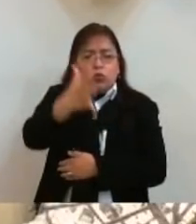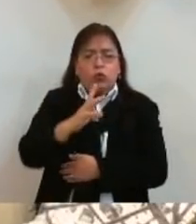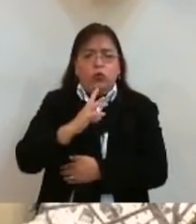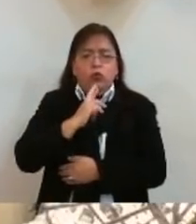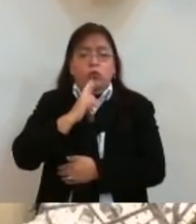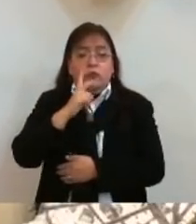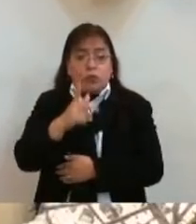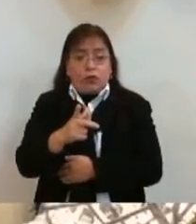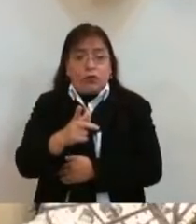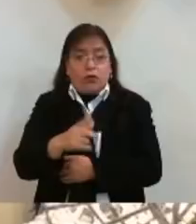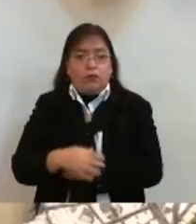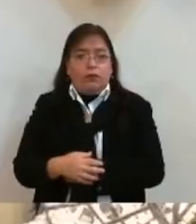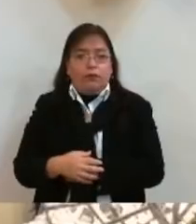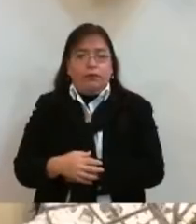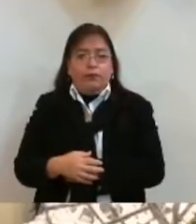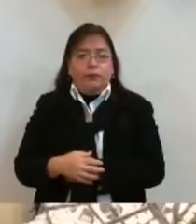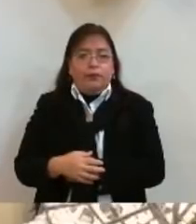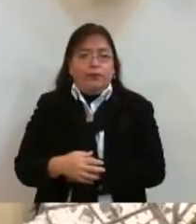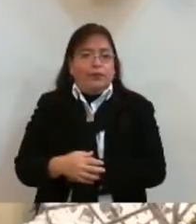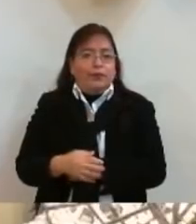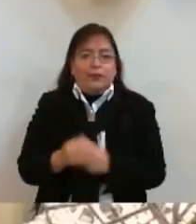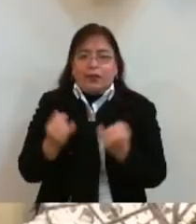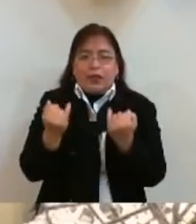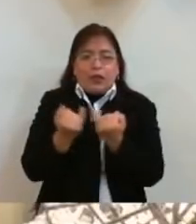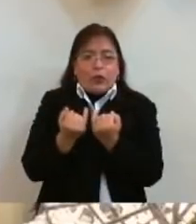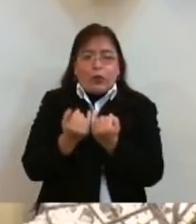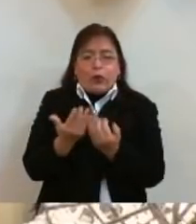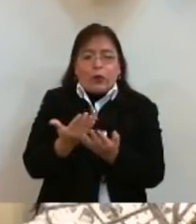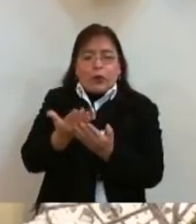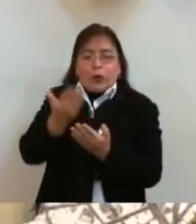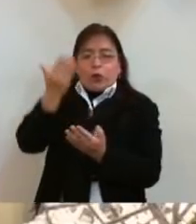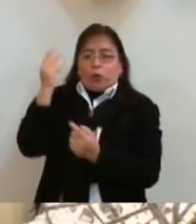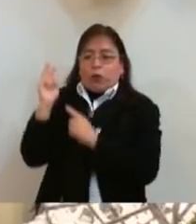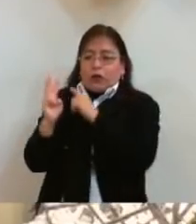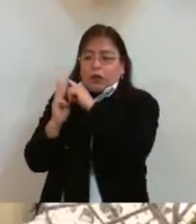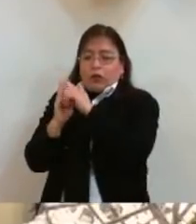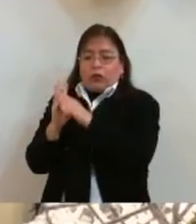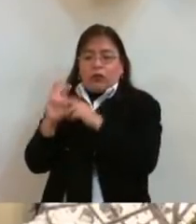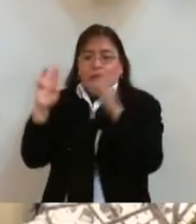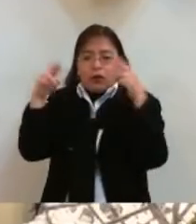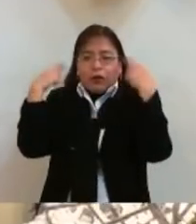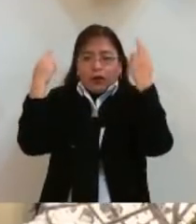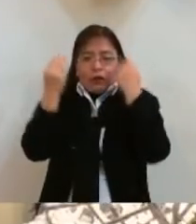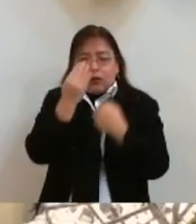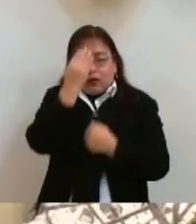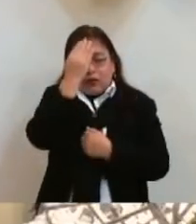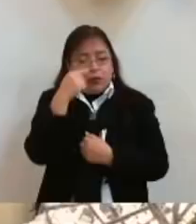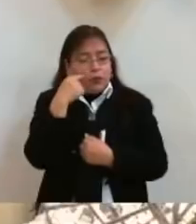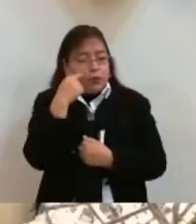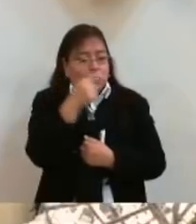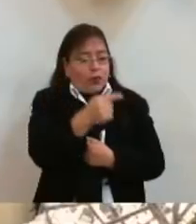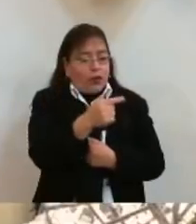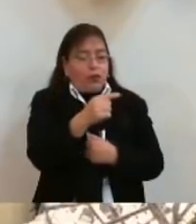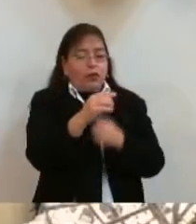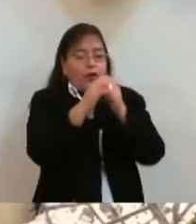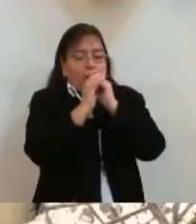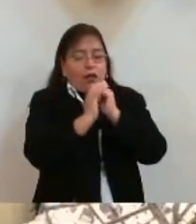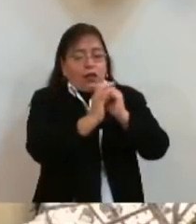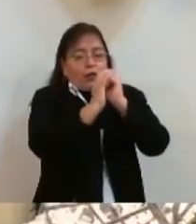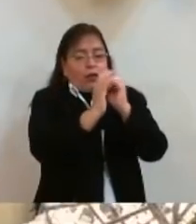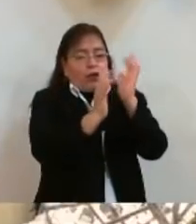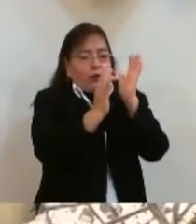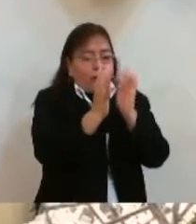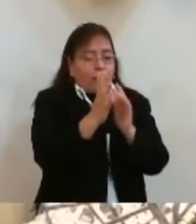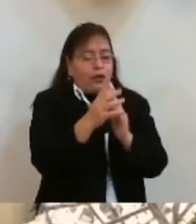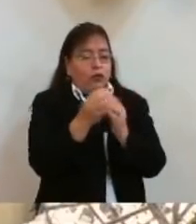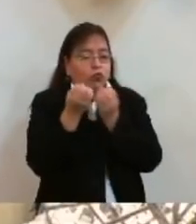lo descubrieron los magos de Oriente cuando miraron al niño, lo adoraron